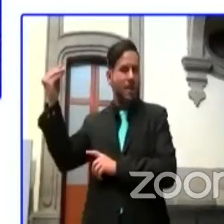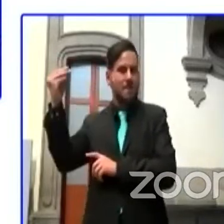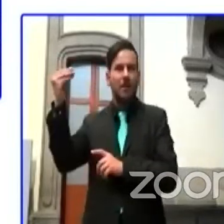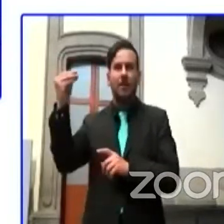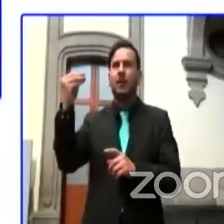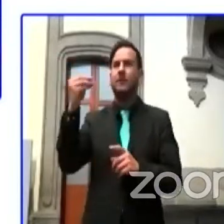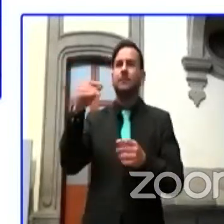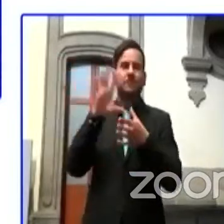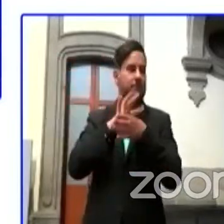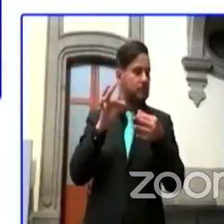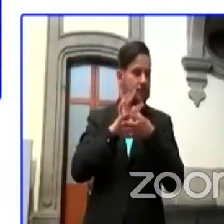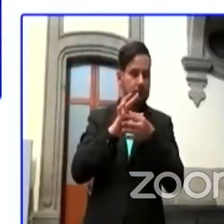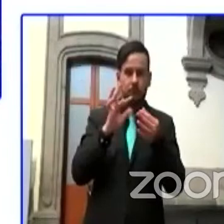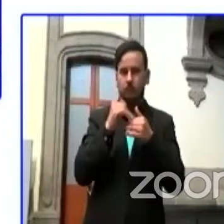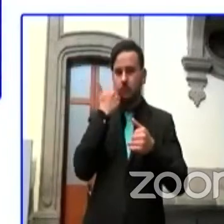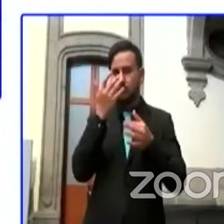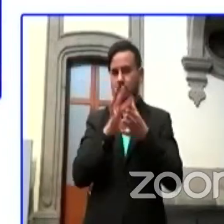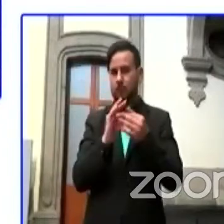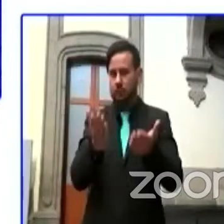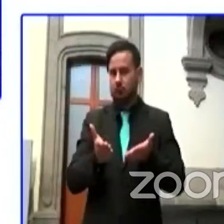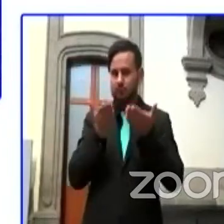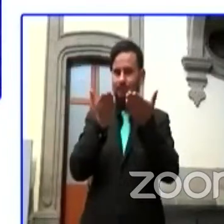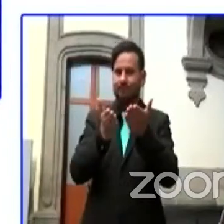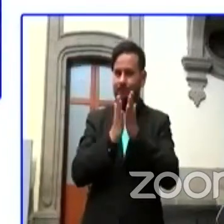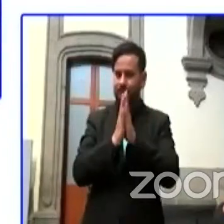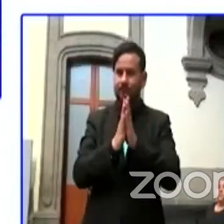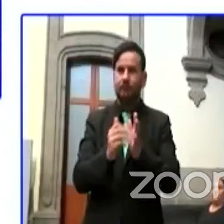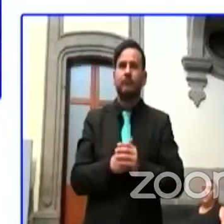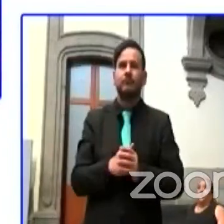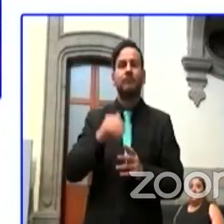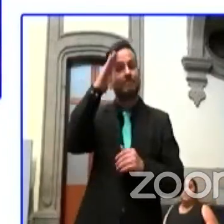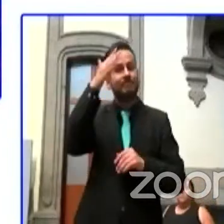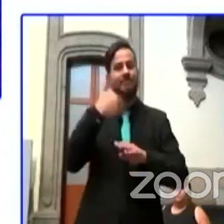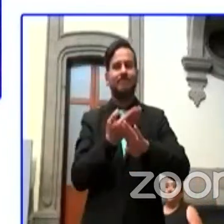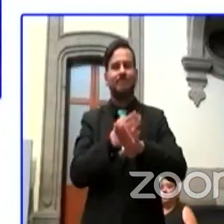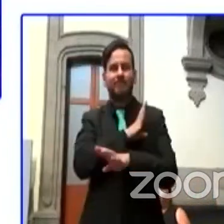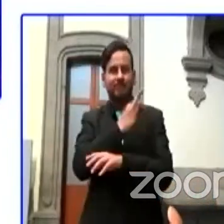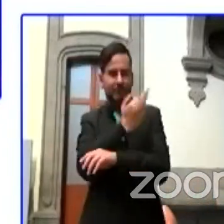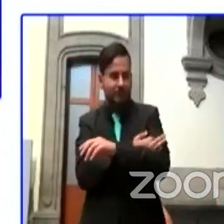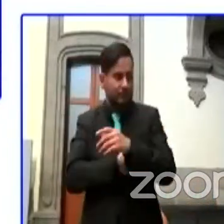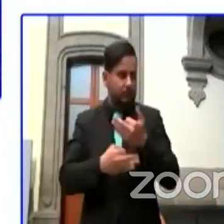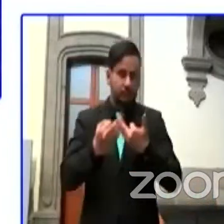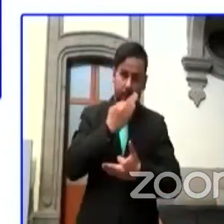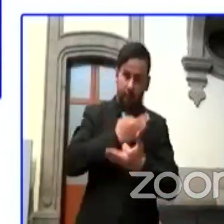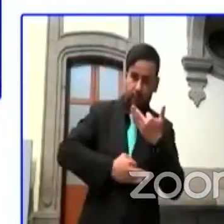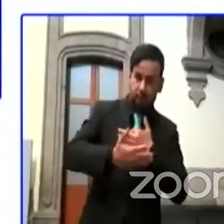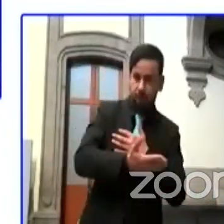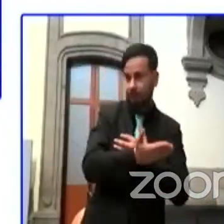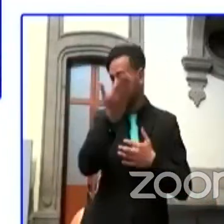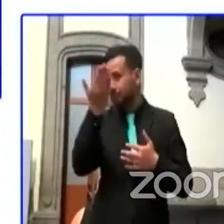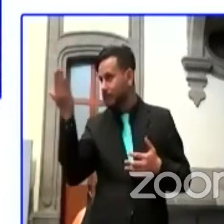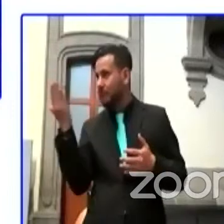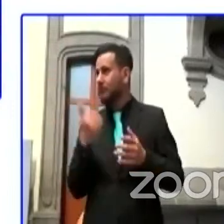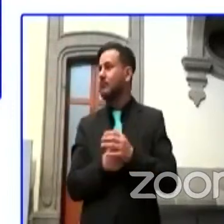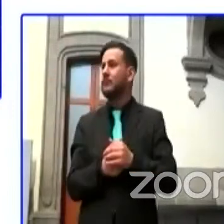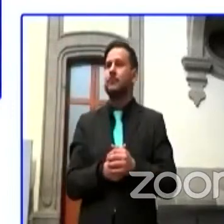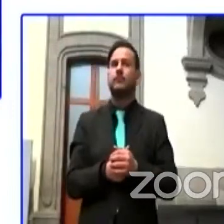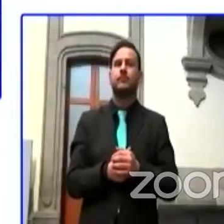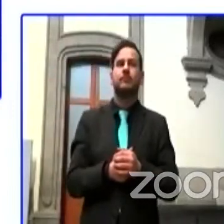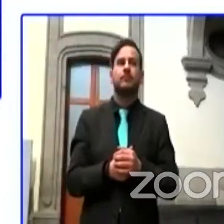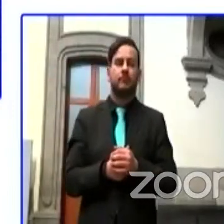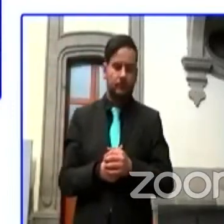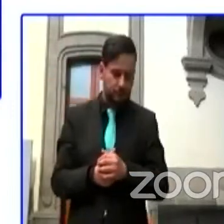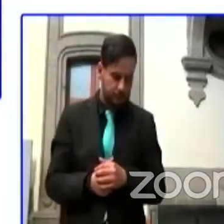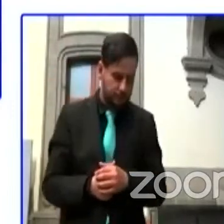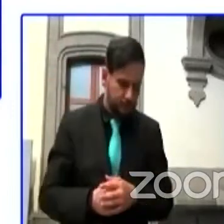el uso de la voz. Adelante, por favor. Hola, buenas tardes a todas y a todos. En primer término, igual me